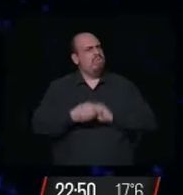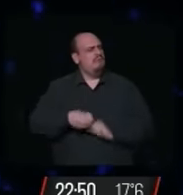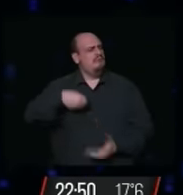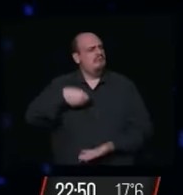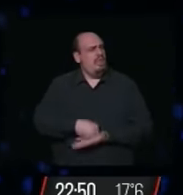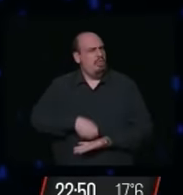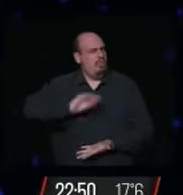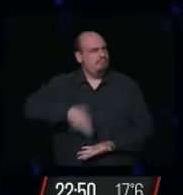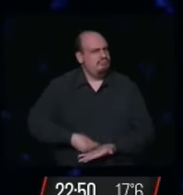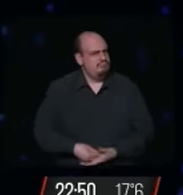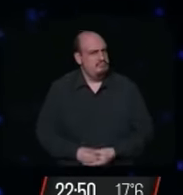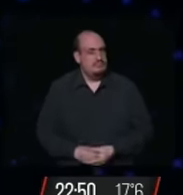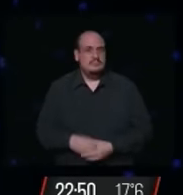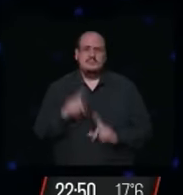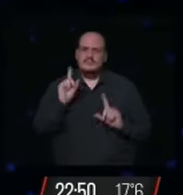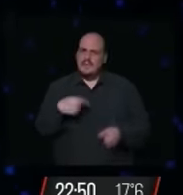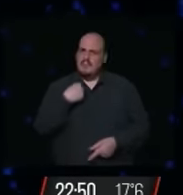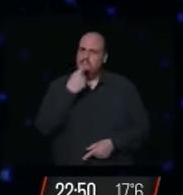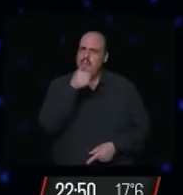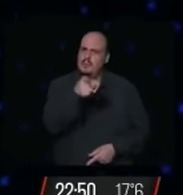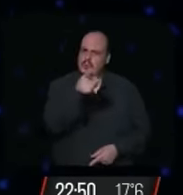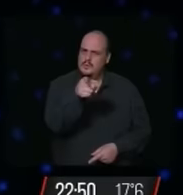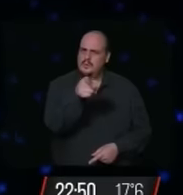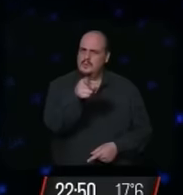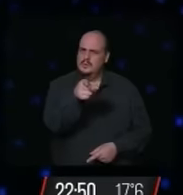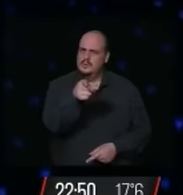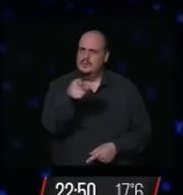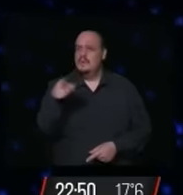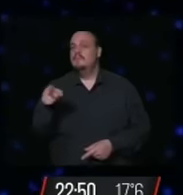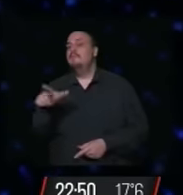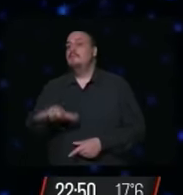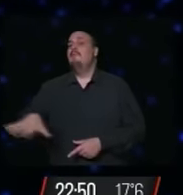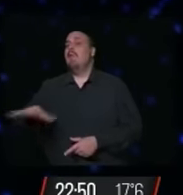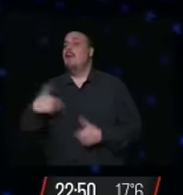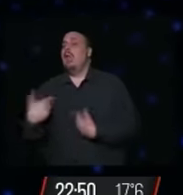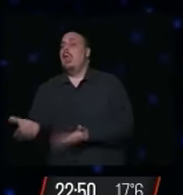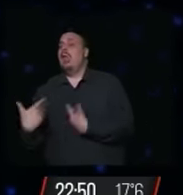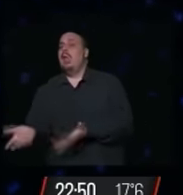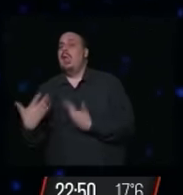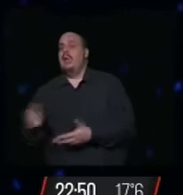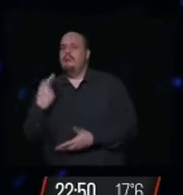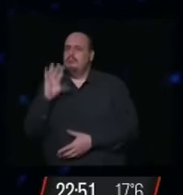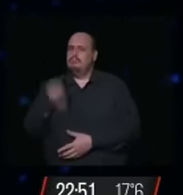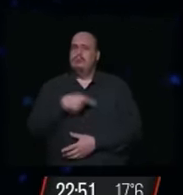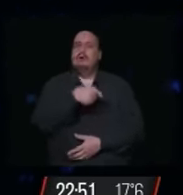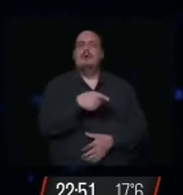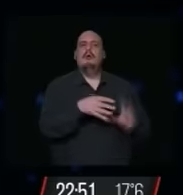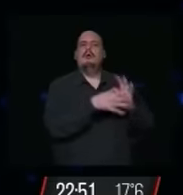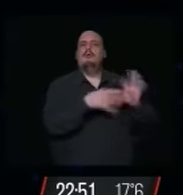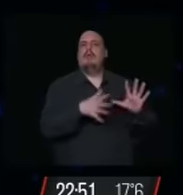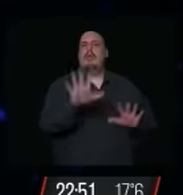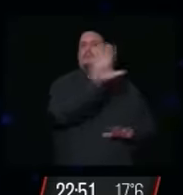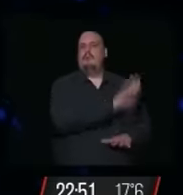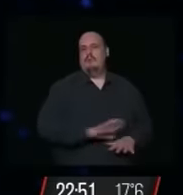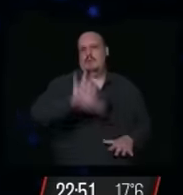te estoy preguntando si vos querés elegir entre el populismo que nos hunde y la república. Lo